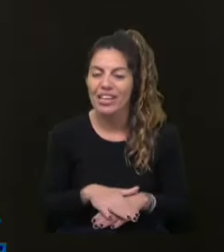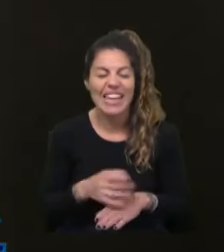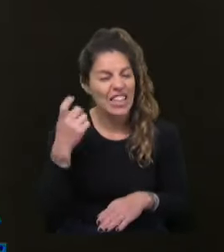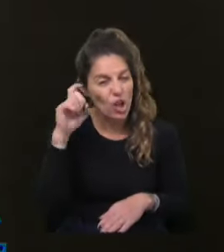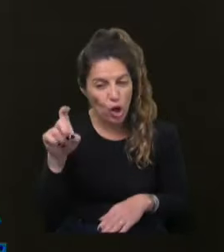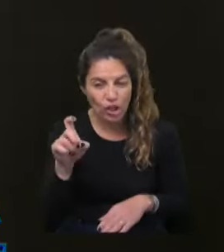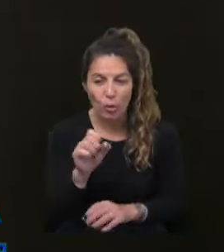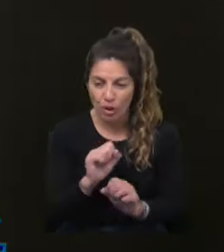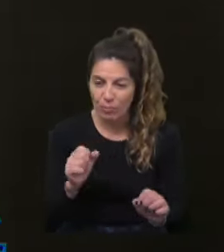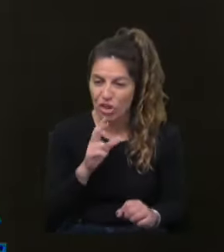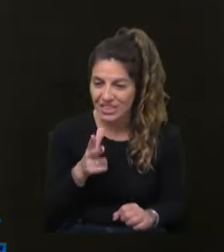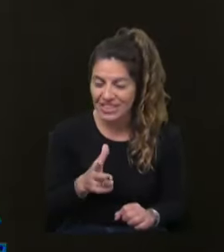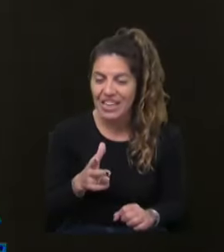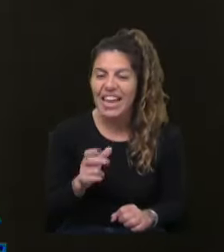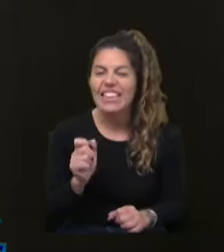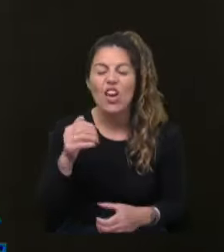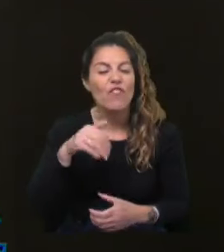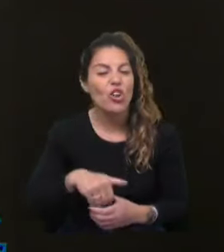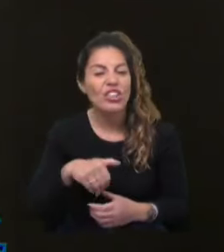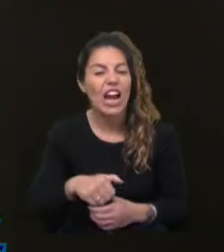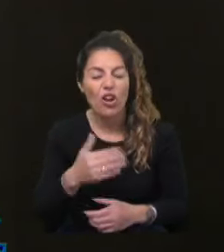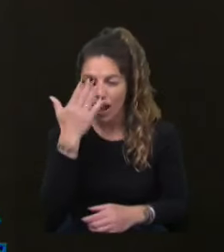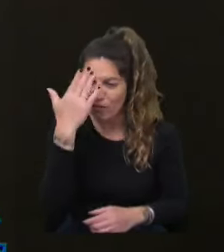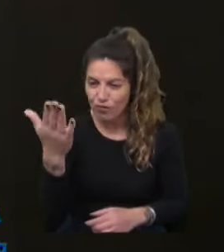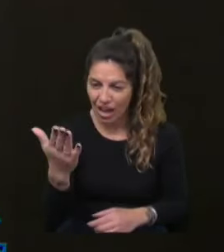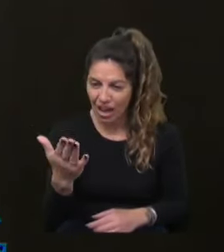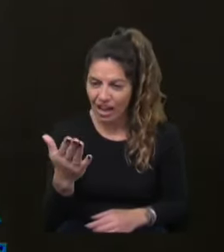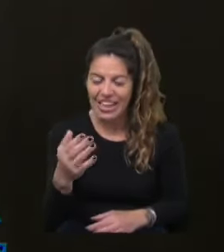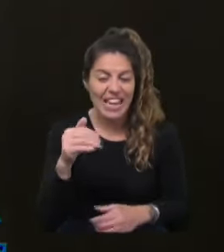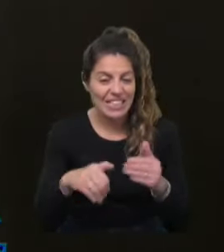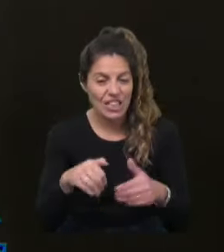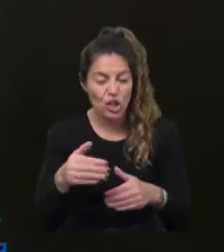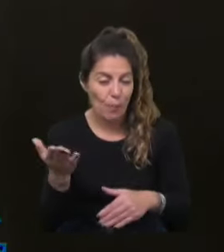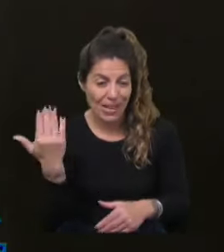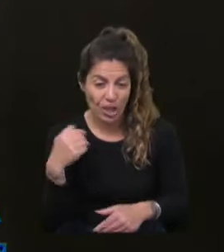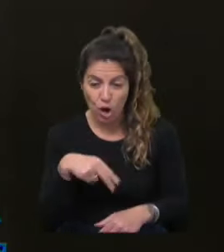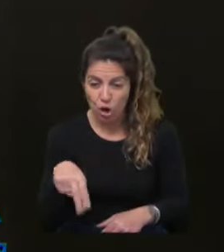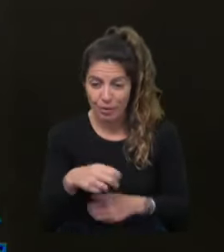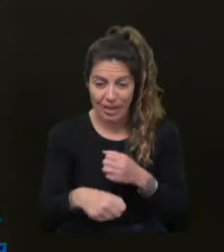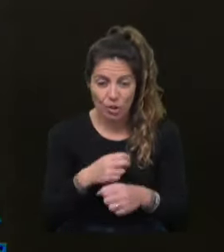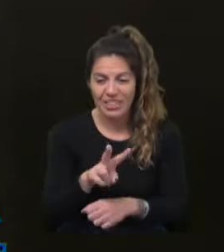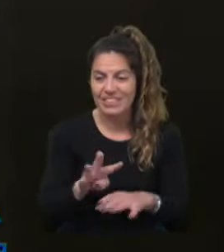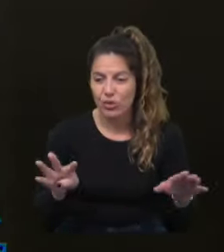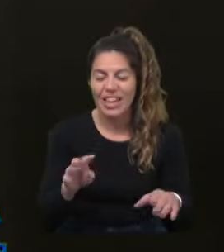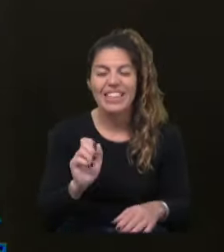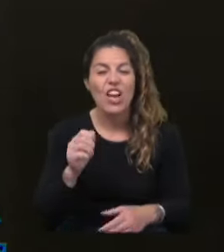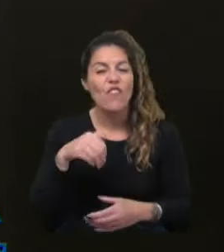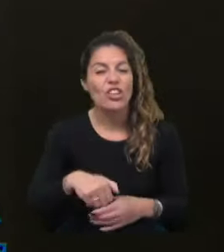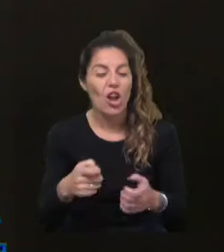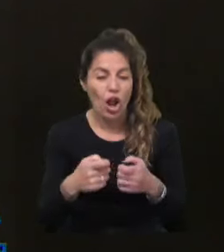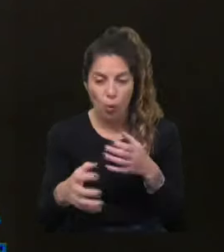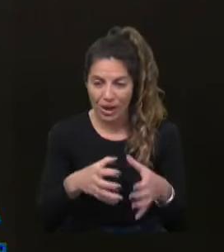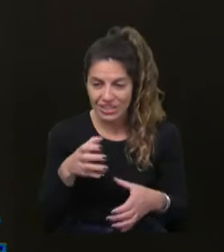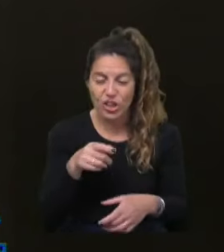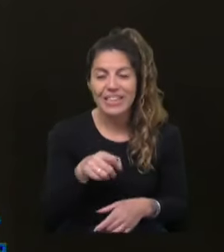ideológico, lo podemos decir, ¿no? Entre quienes votaron al Frente Amplio en las elecciones pasadas, en noviembre de 2019, y quienes votaron a la coalición.